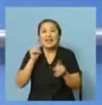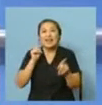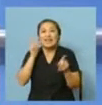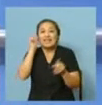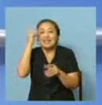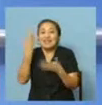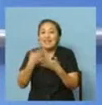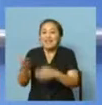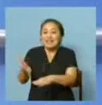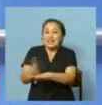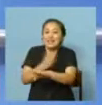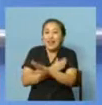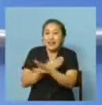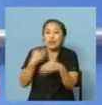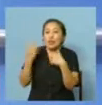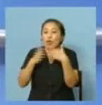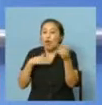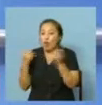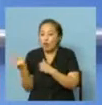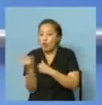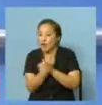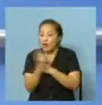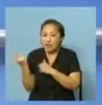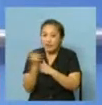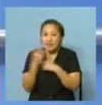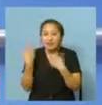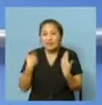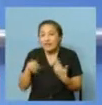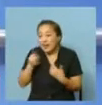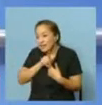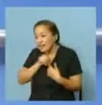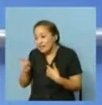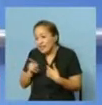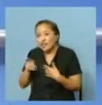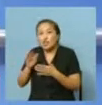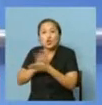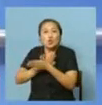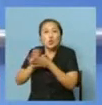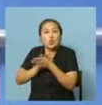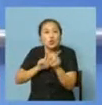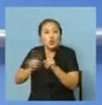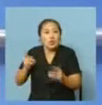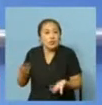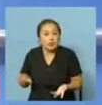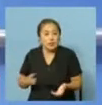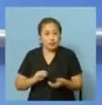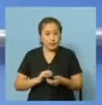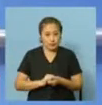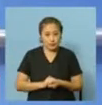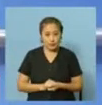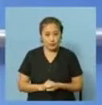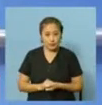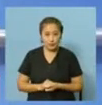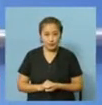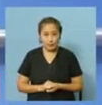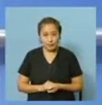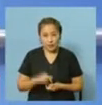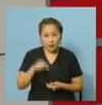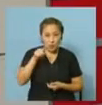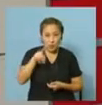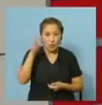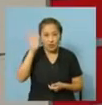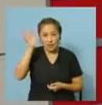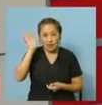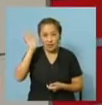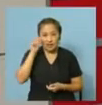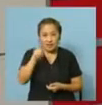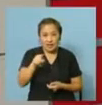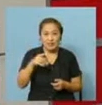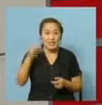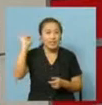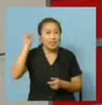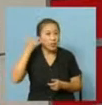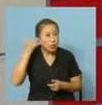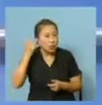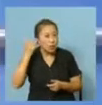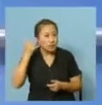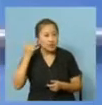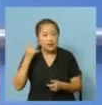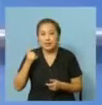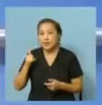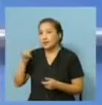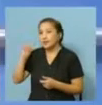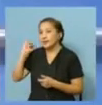instancia previa para que el consumidor pueda llevarse una respuesta más rápida ustedes tratan el tema celulares también